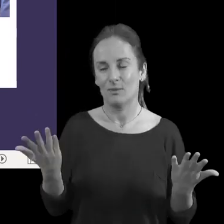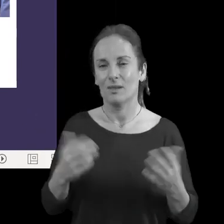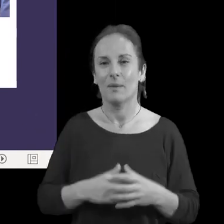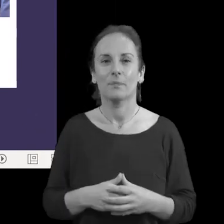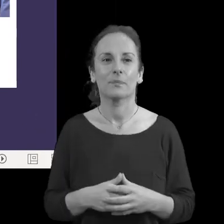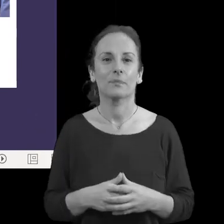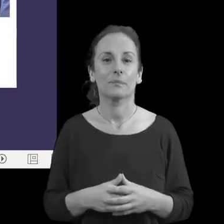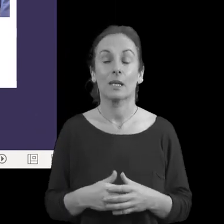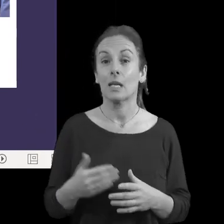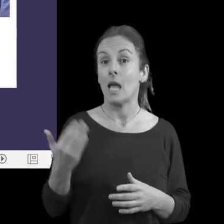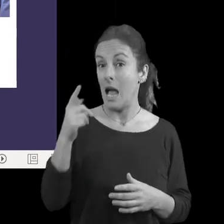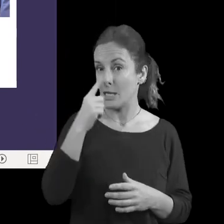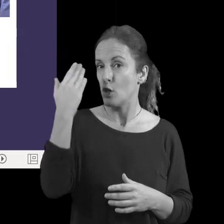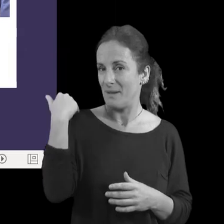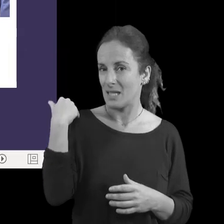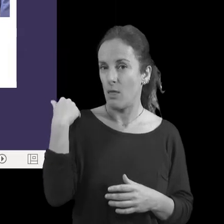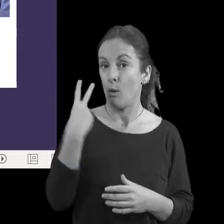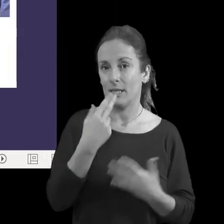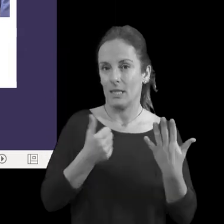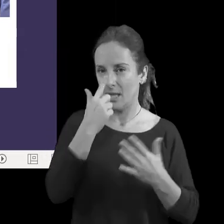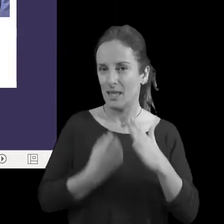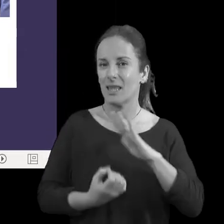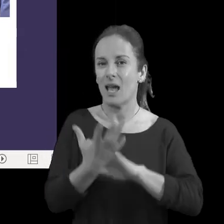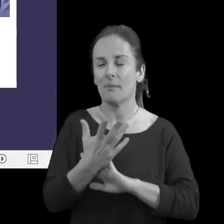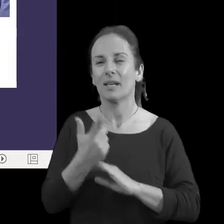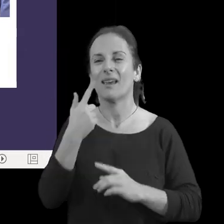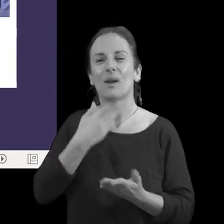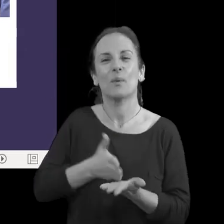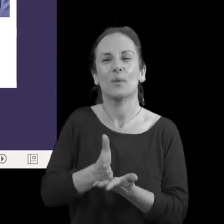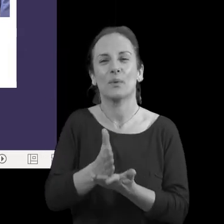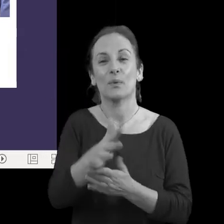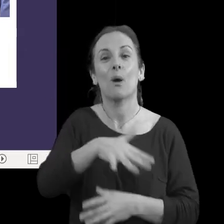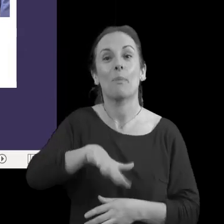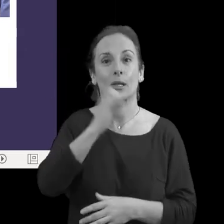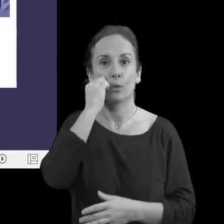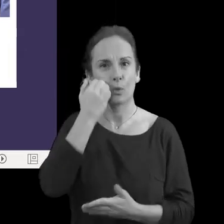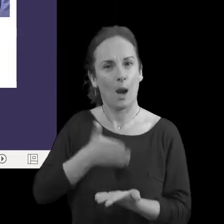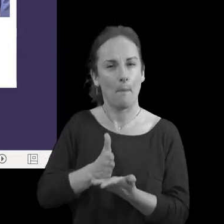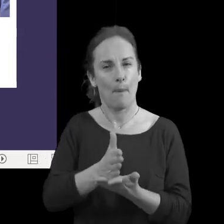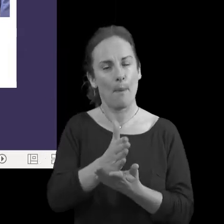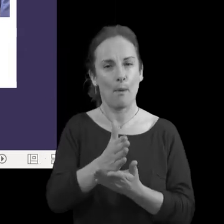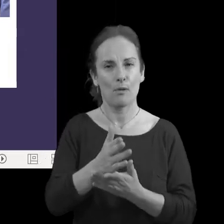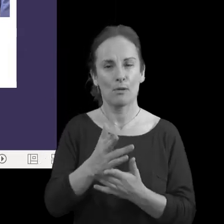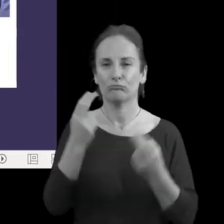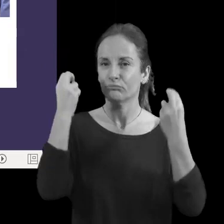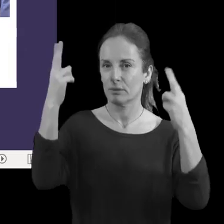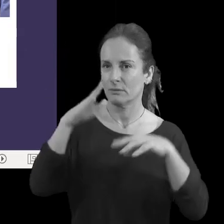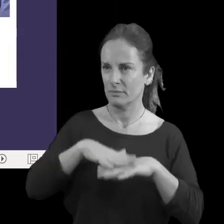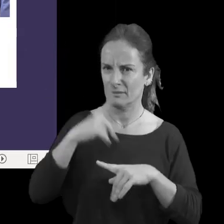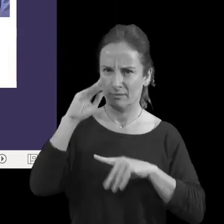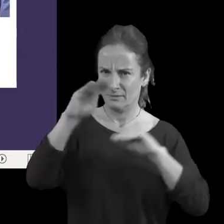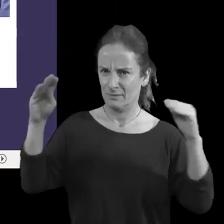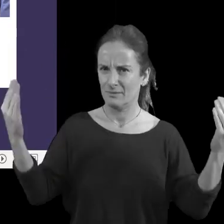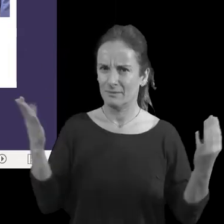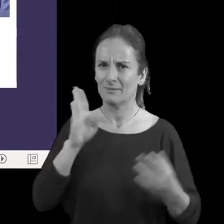el Día de la Visibilidad Lésbica, el año pasado se hizo un recorrido por Chueca para denunciar todo esto y también se denunciaba la plomofobia,